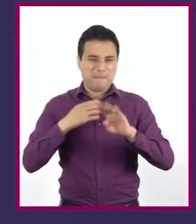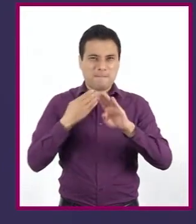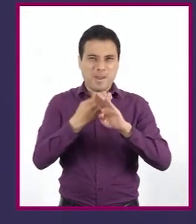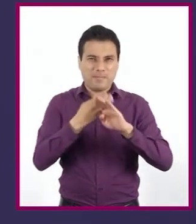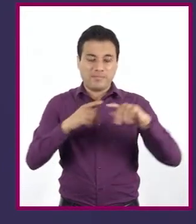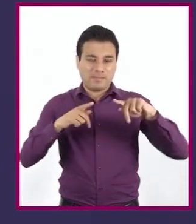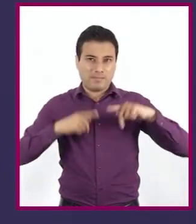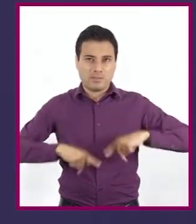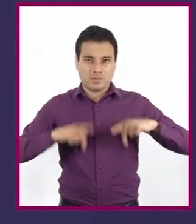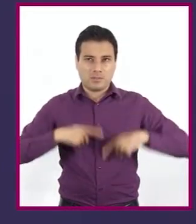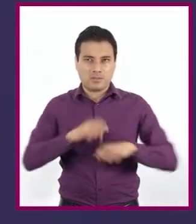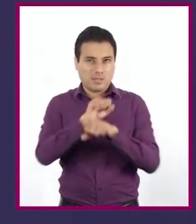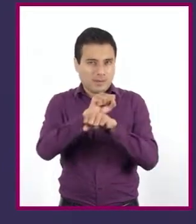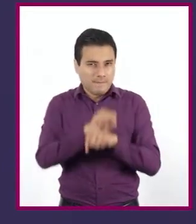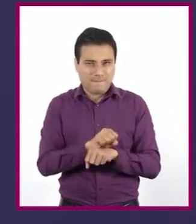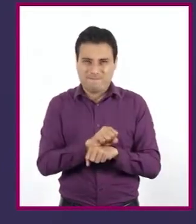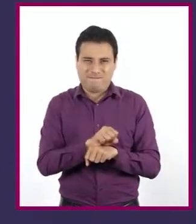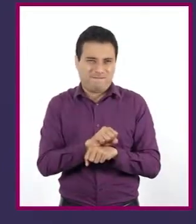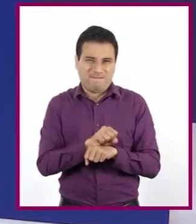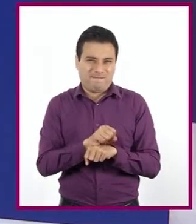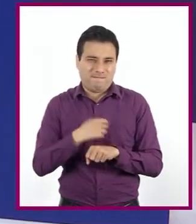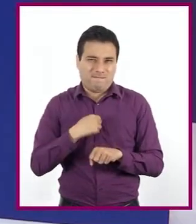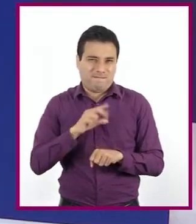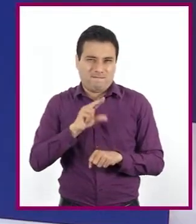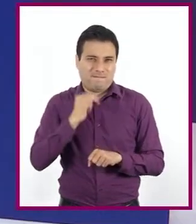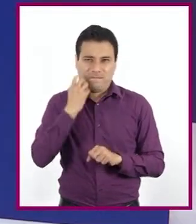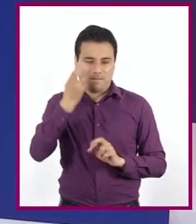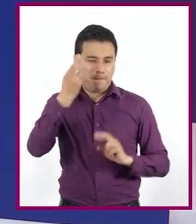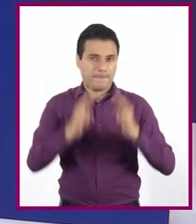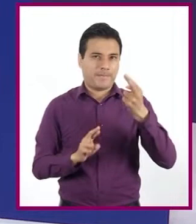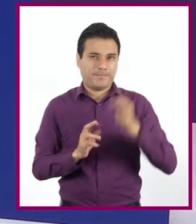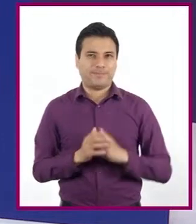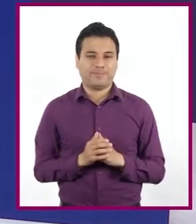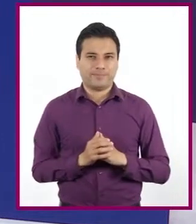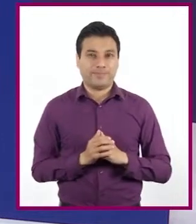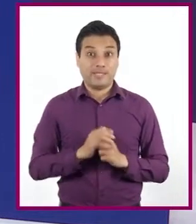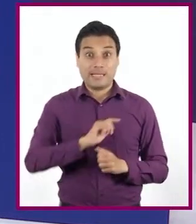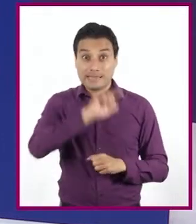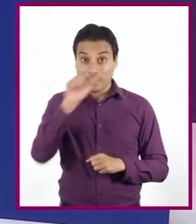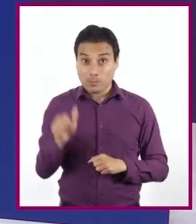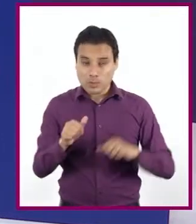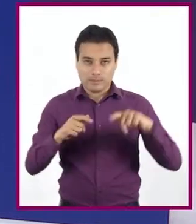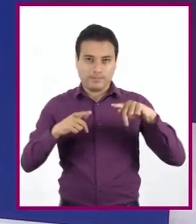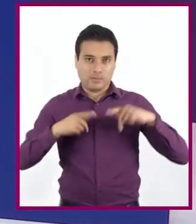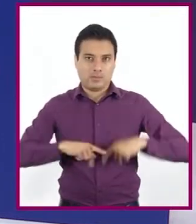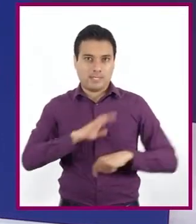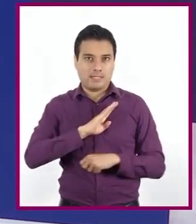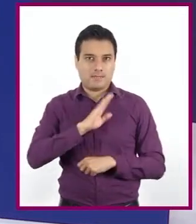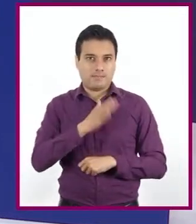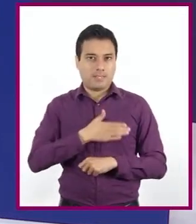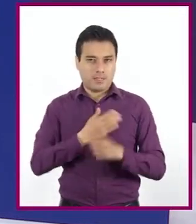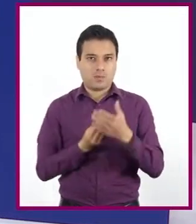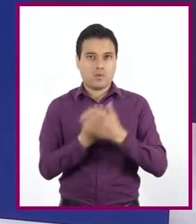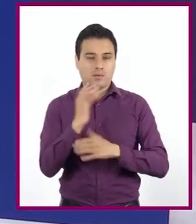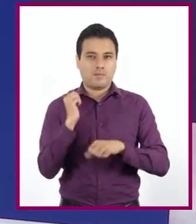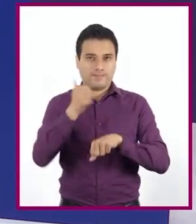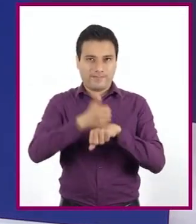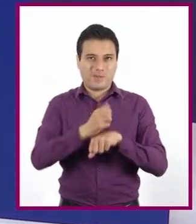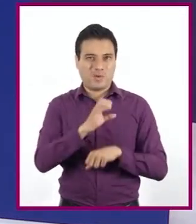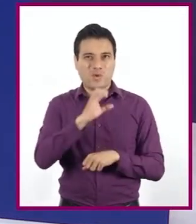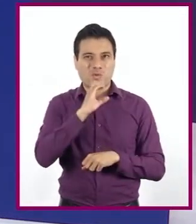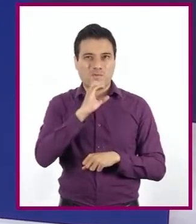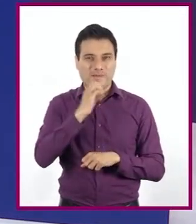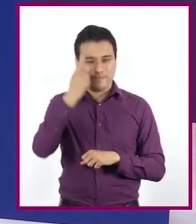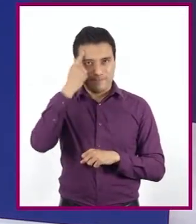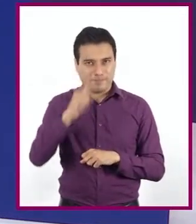esclavitud al que estaban sujetos. Tal situación llevó a los españoles a fundar esta población a fin de proteger